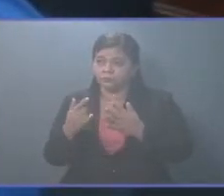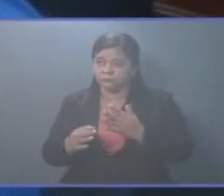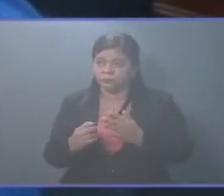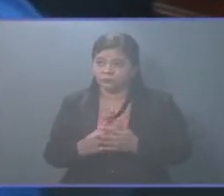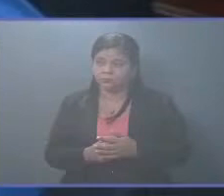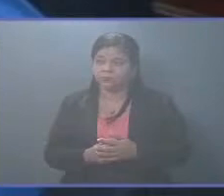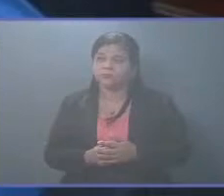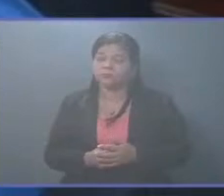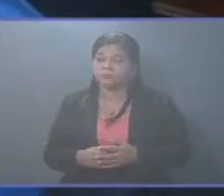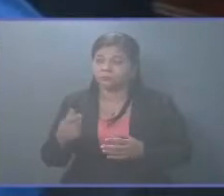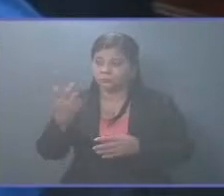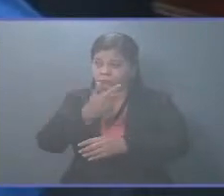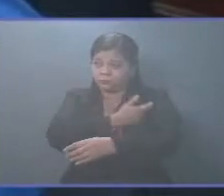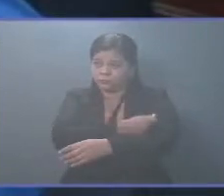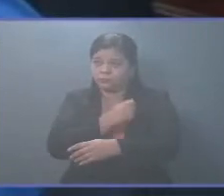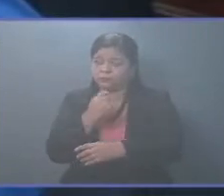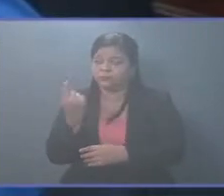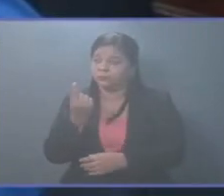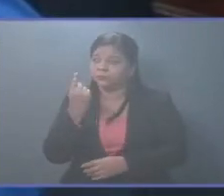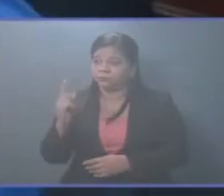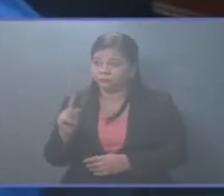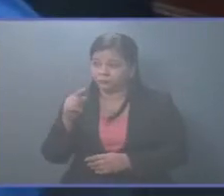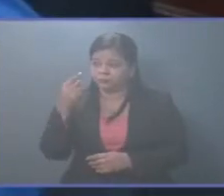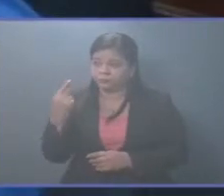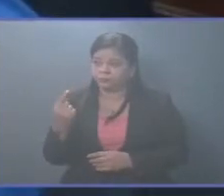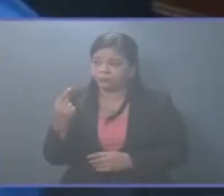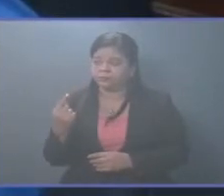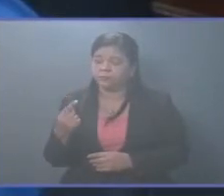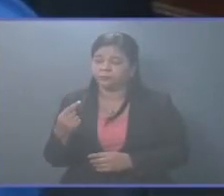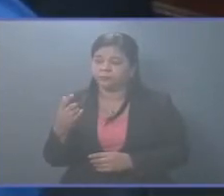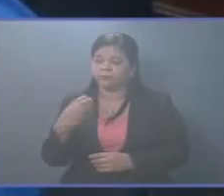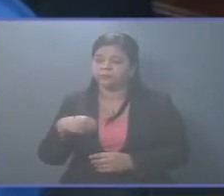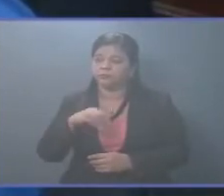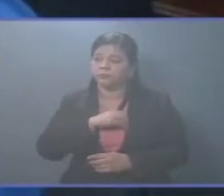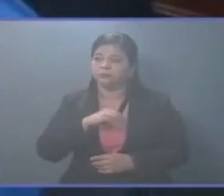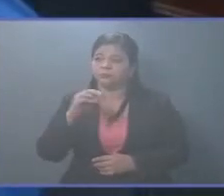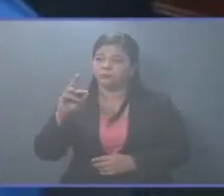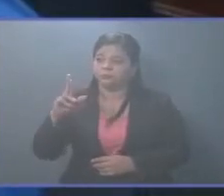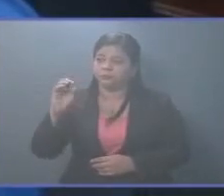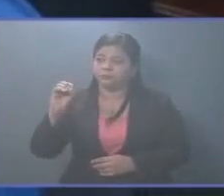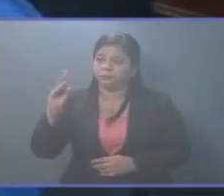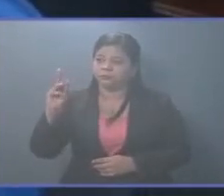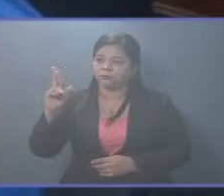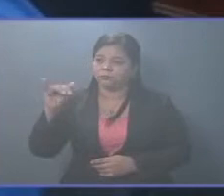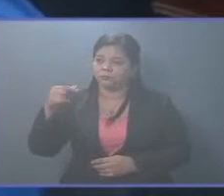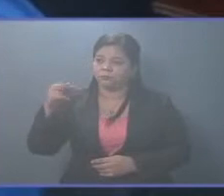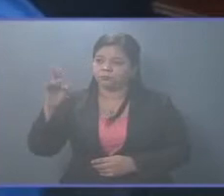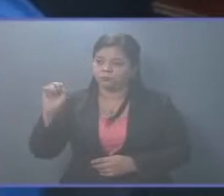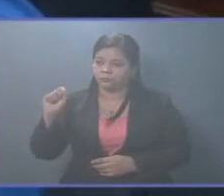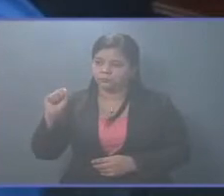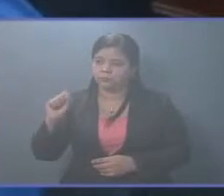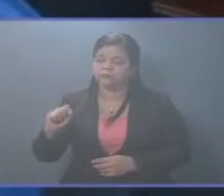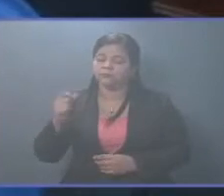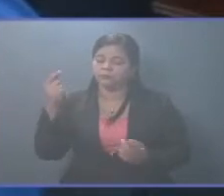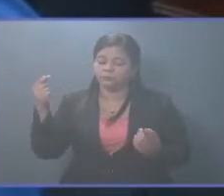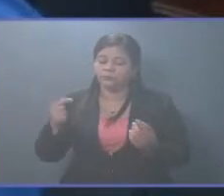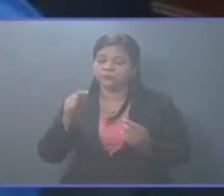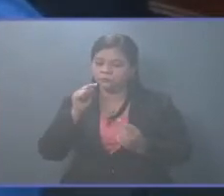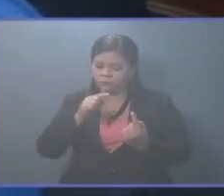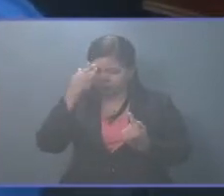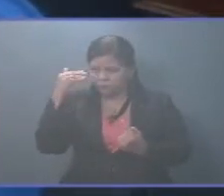vacunas, que fue en la primera gestión del Frente con la doctora María Isabel Rodríguez. Ella estaba muy interesada